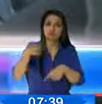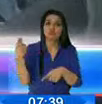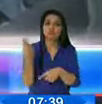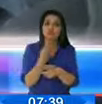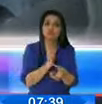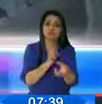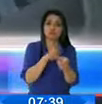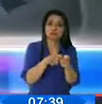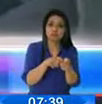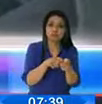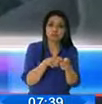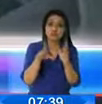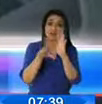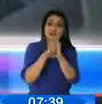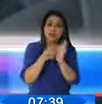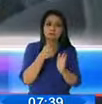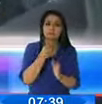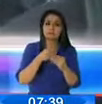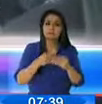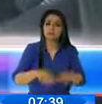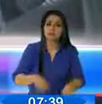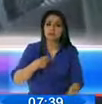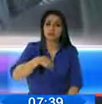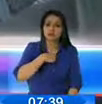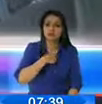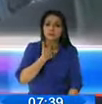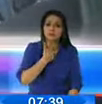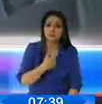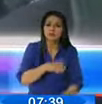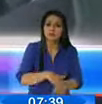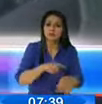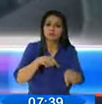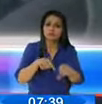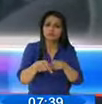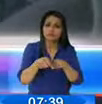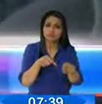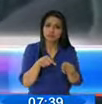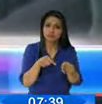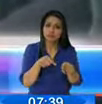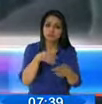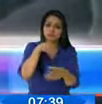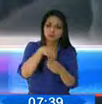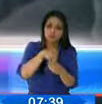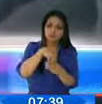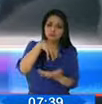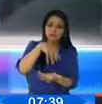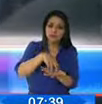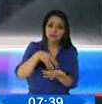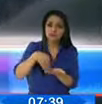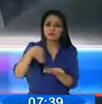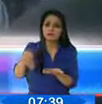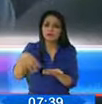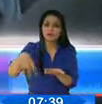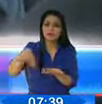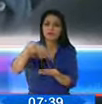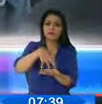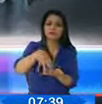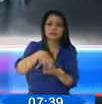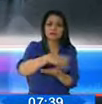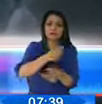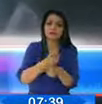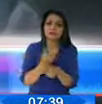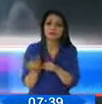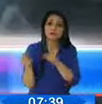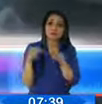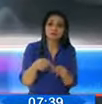ello creemos que esta ley nos afecta al transporte tanto intra como interprovinciales. Por ello que estamos aquí hoy